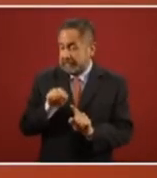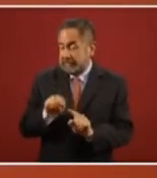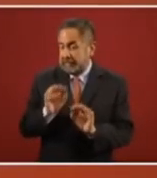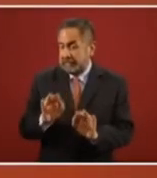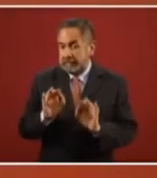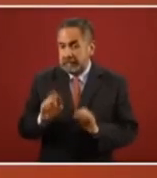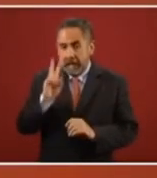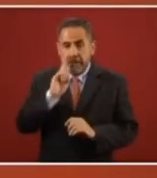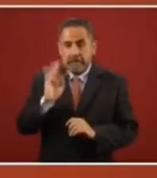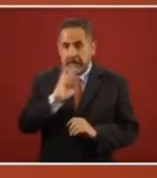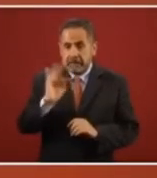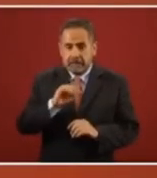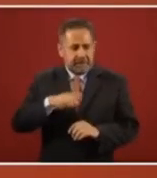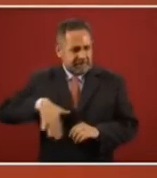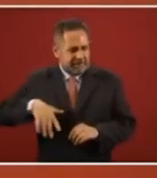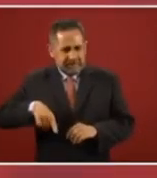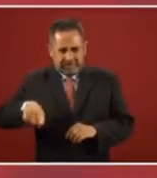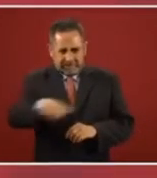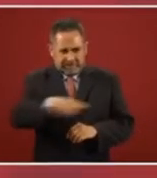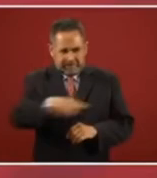puede haber